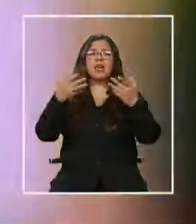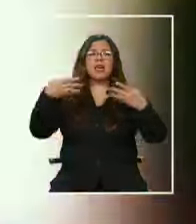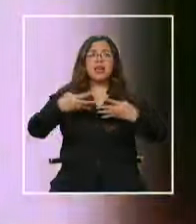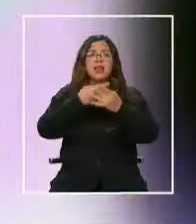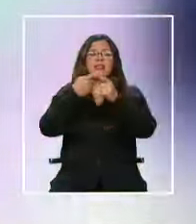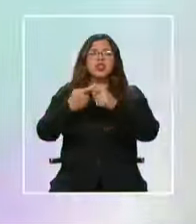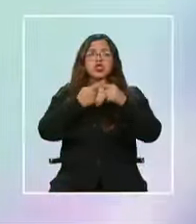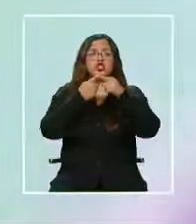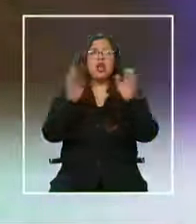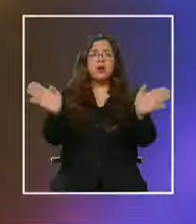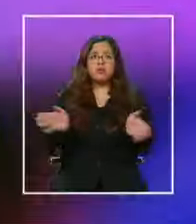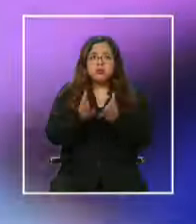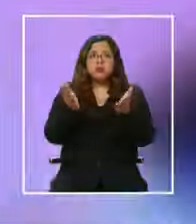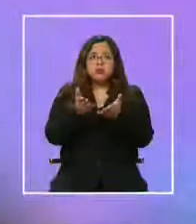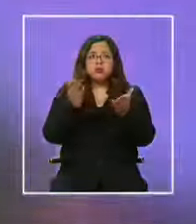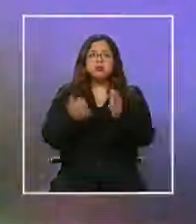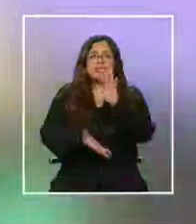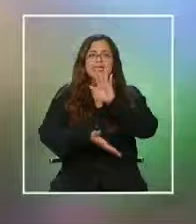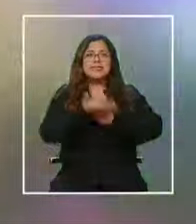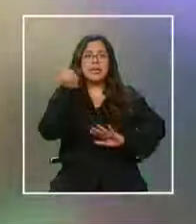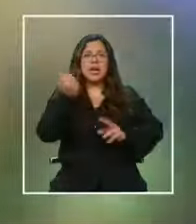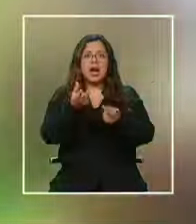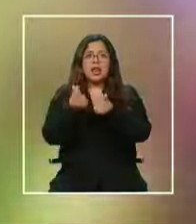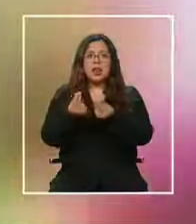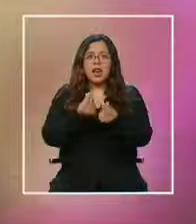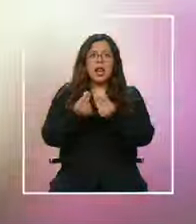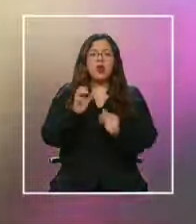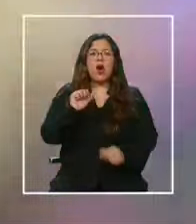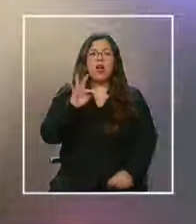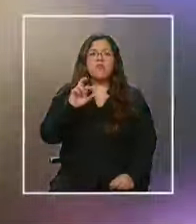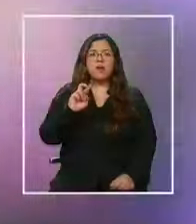sociales para promover esta política.